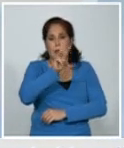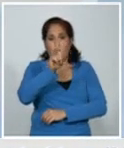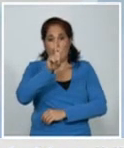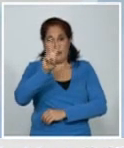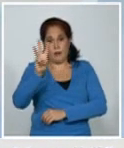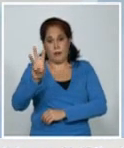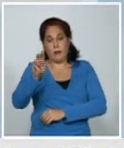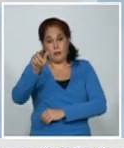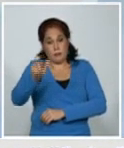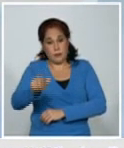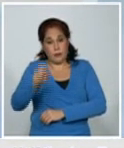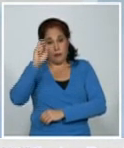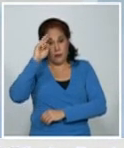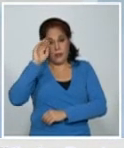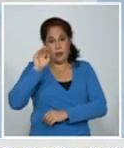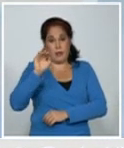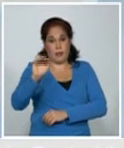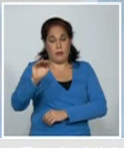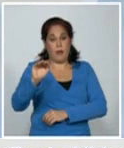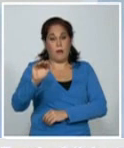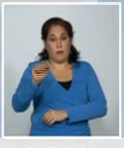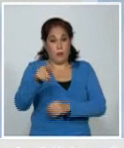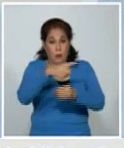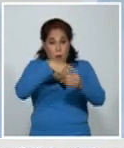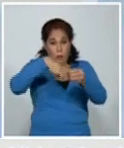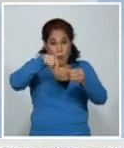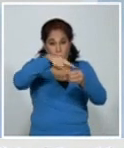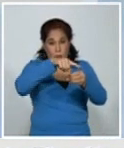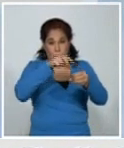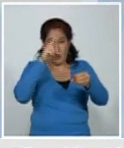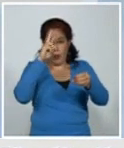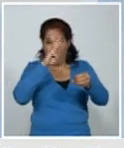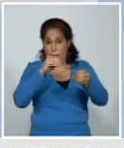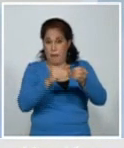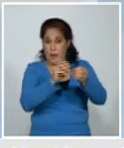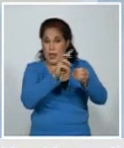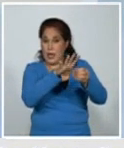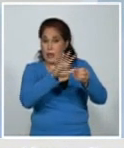3.533. De estos 3.533,